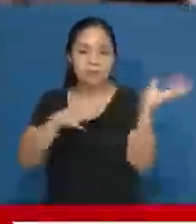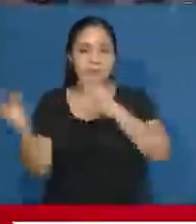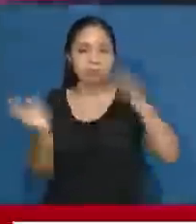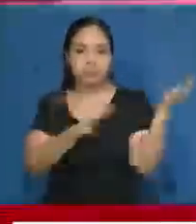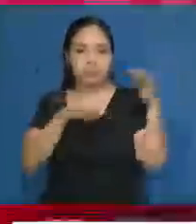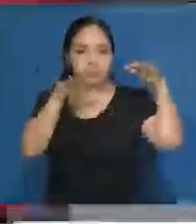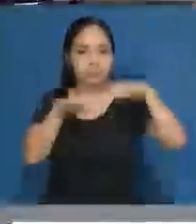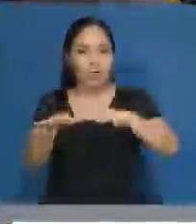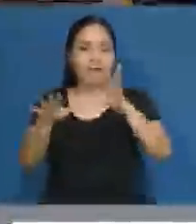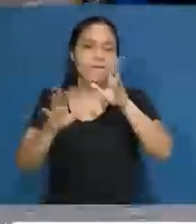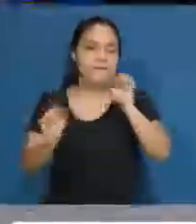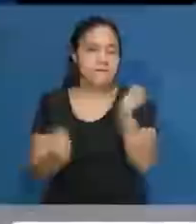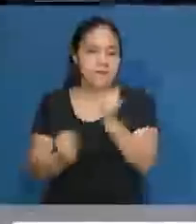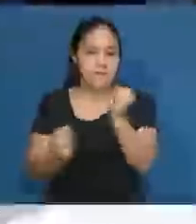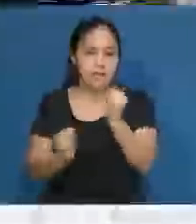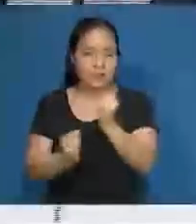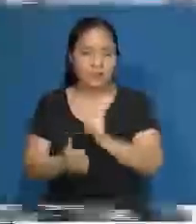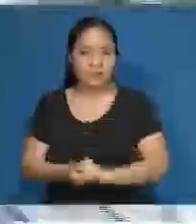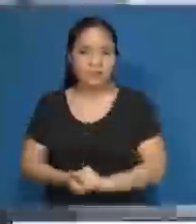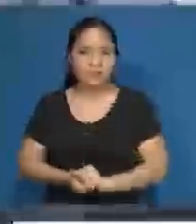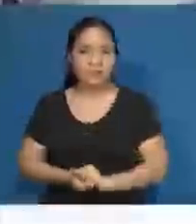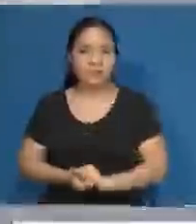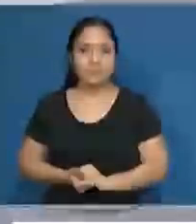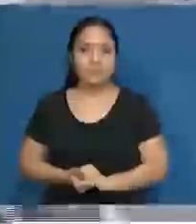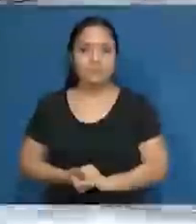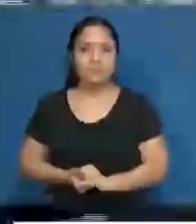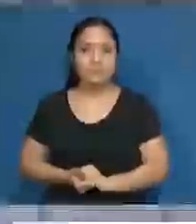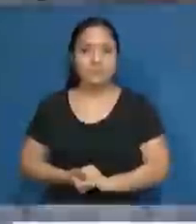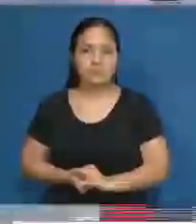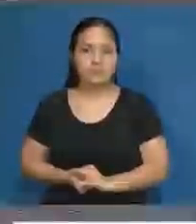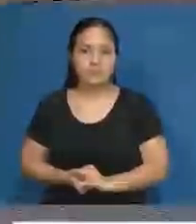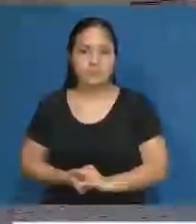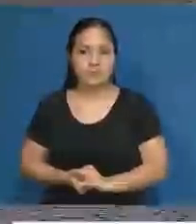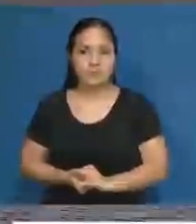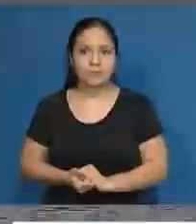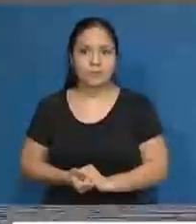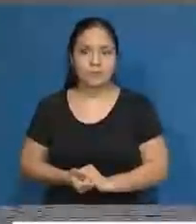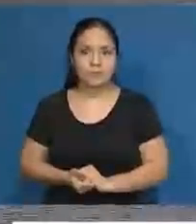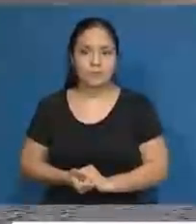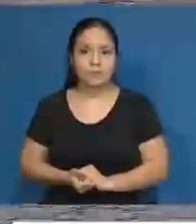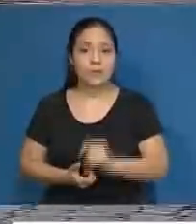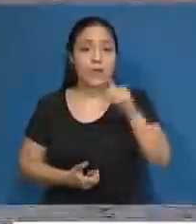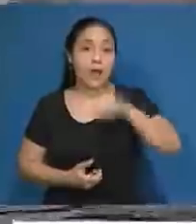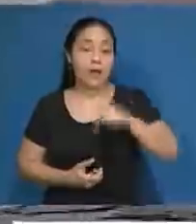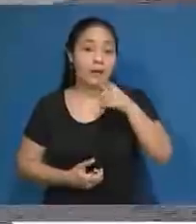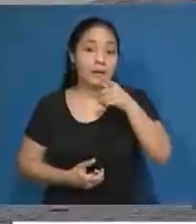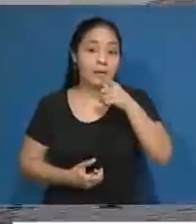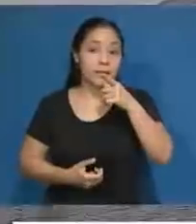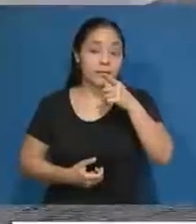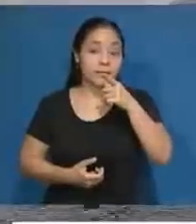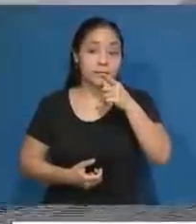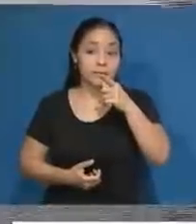frío, perdón, aire húmedo del Atlántico. Eso hizo que se cargara la atmósfera de energía. Y ahora estamos afectados debido a